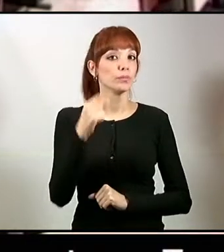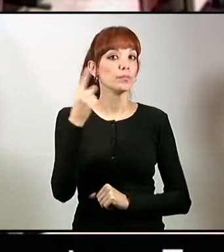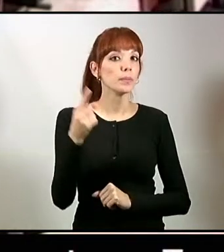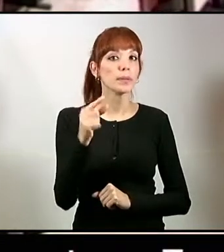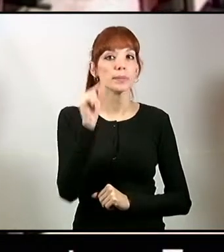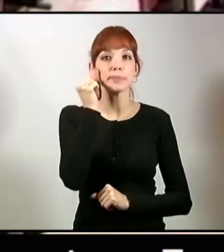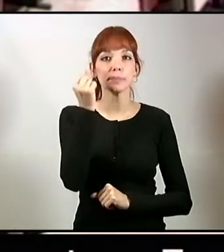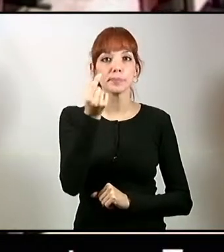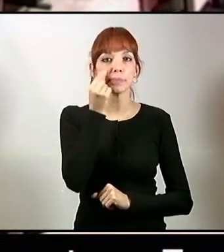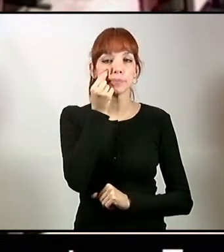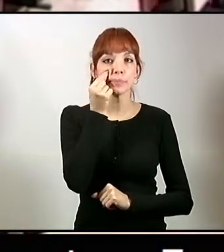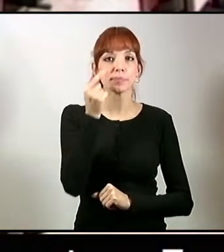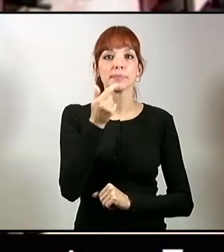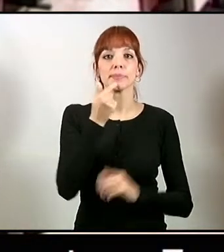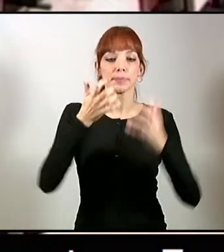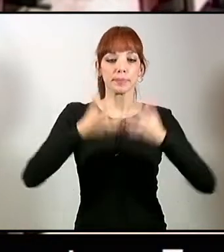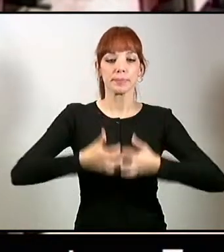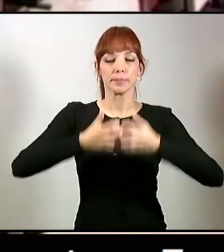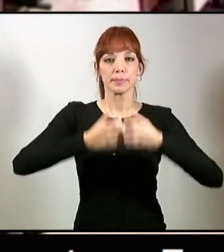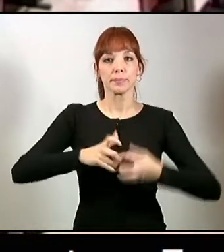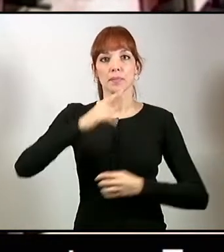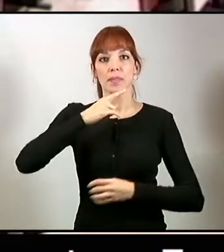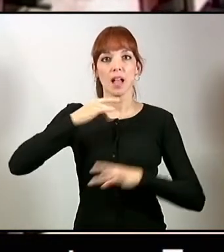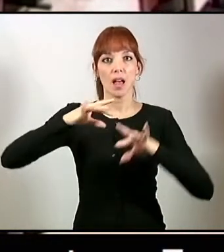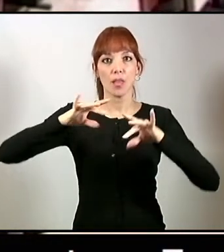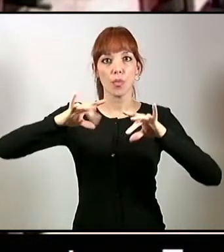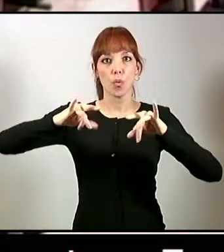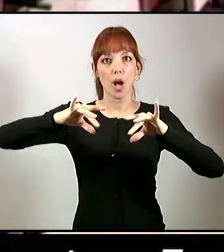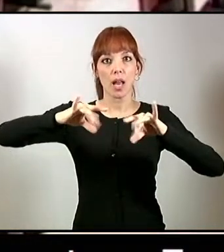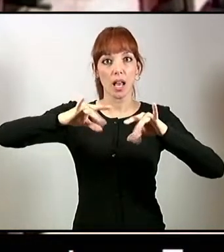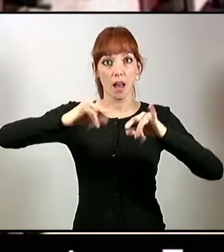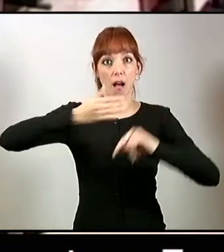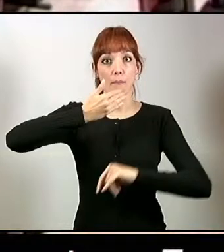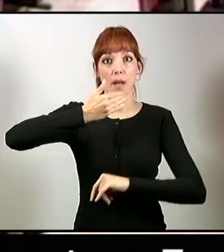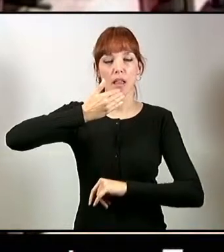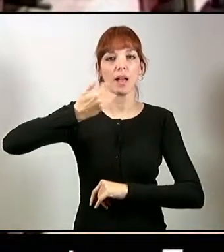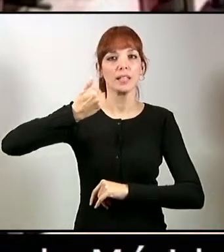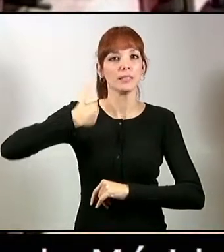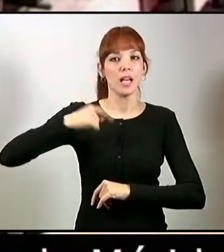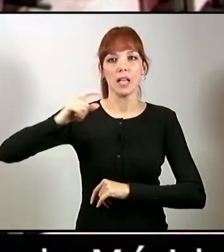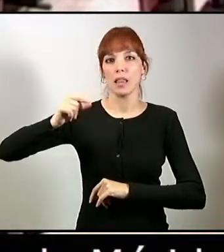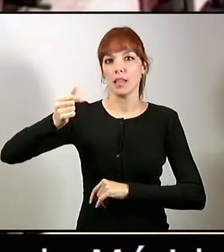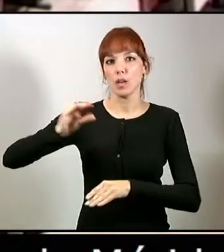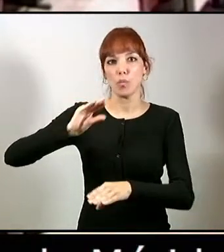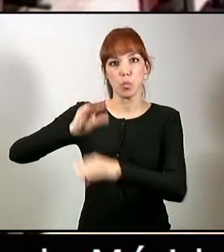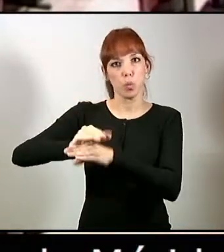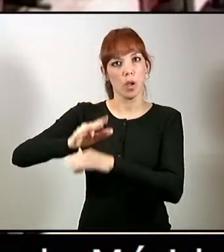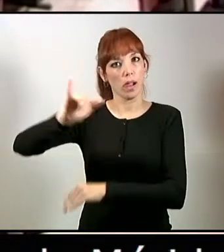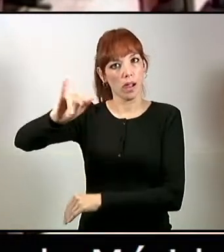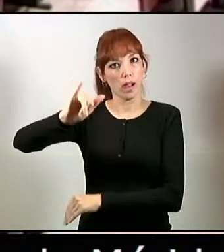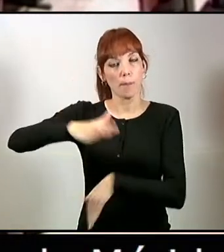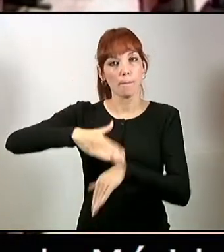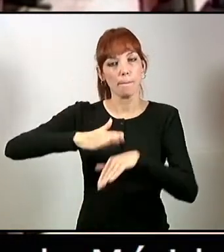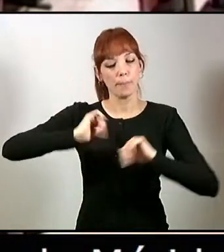la azucarera de Mérida habría conseguido la financiación para comenzar el proyecto aquí en la ciudad. No sé si la Junta